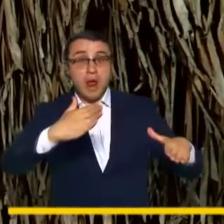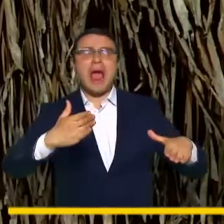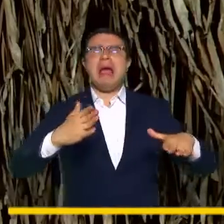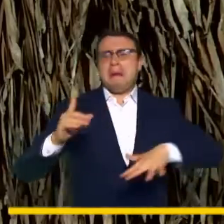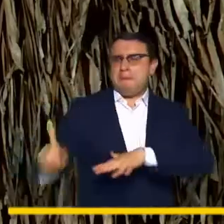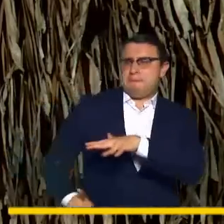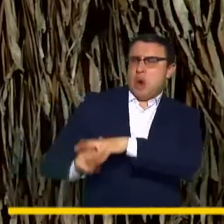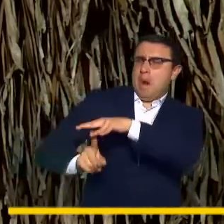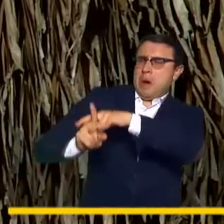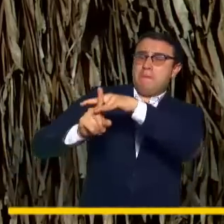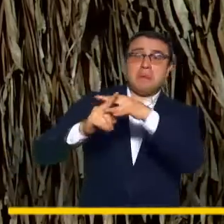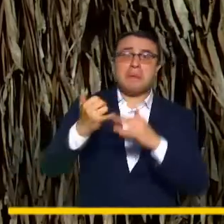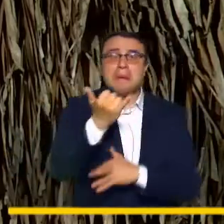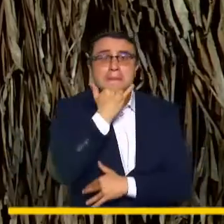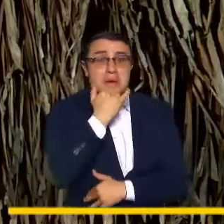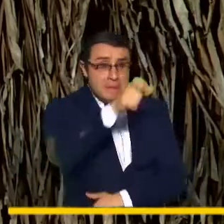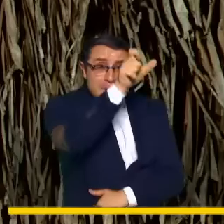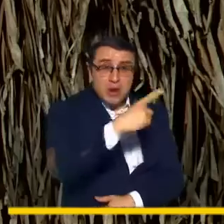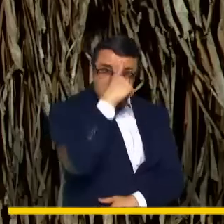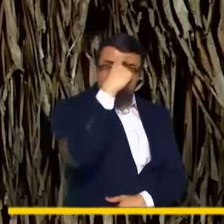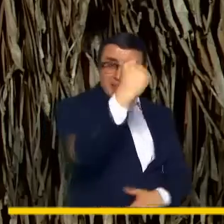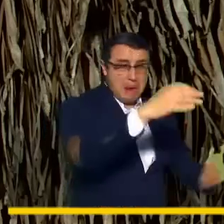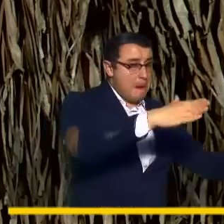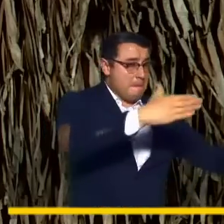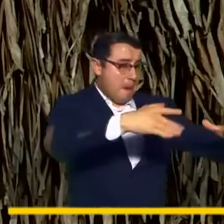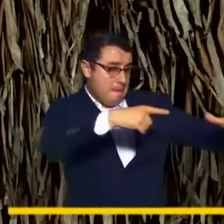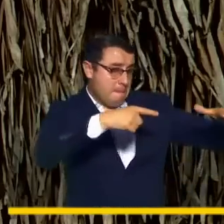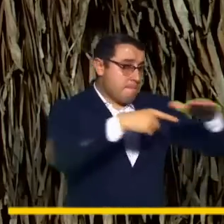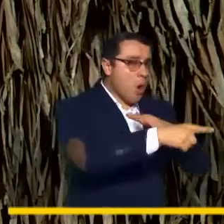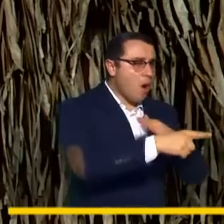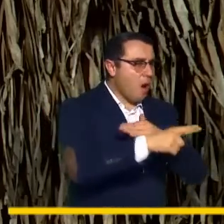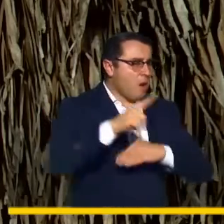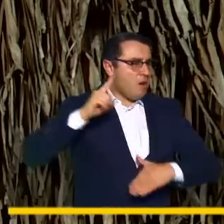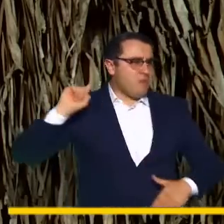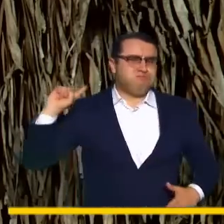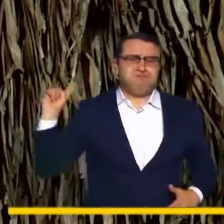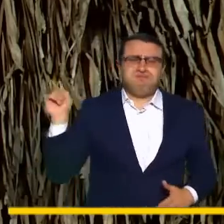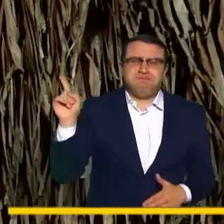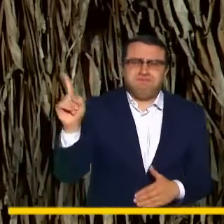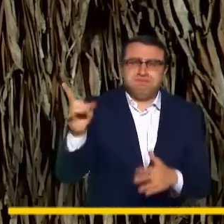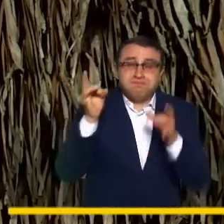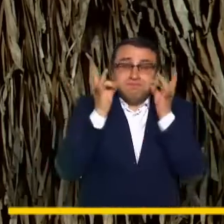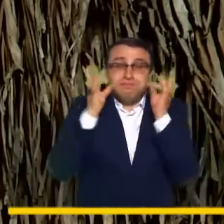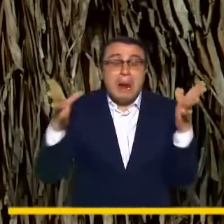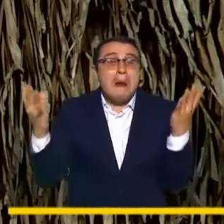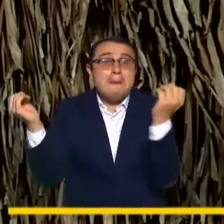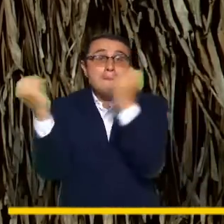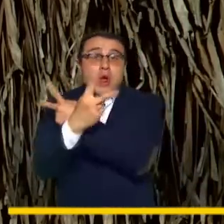ha costado ese asesinato? No, hay un camino más fácil,